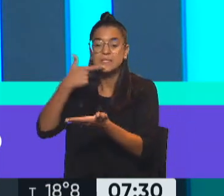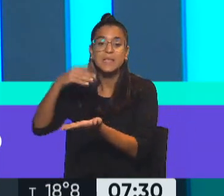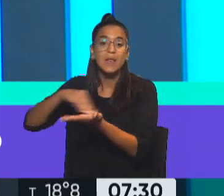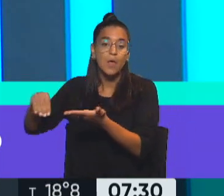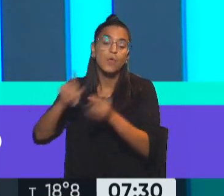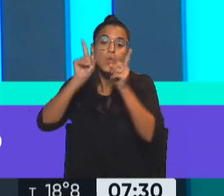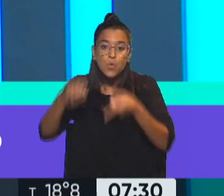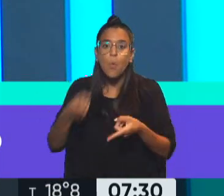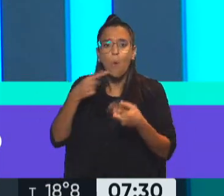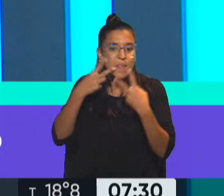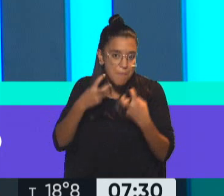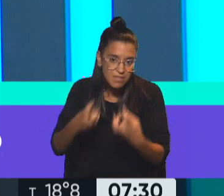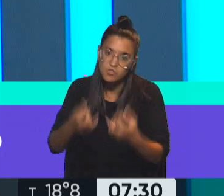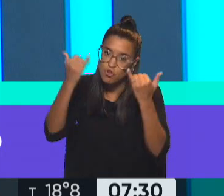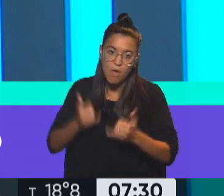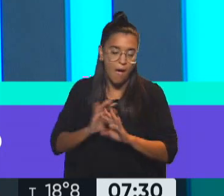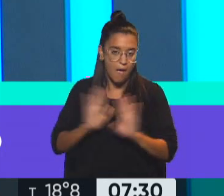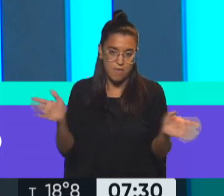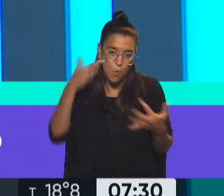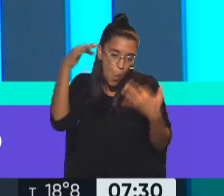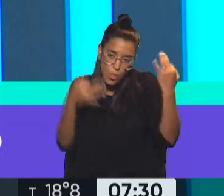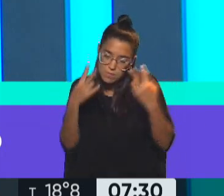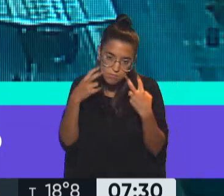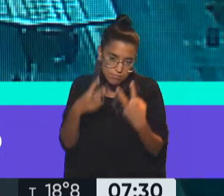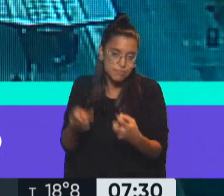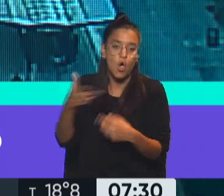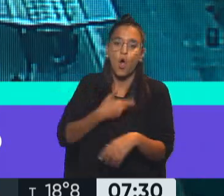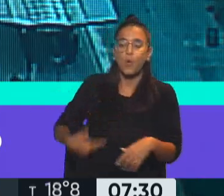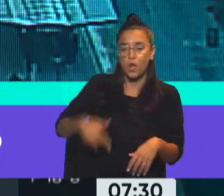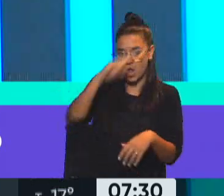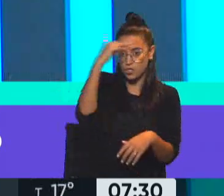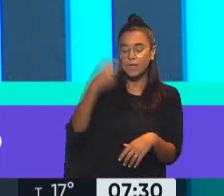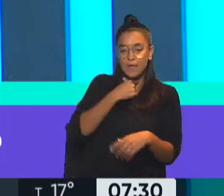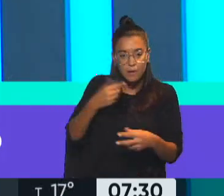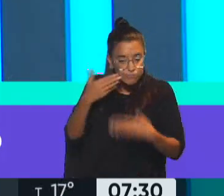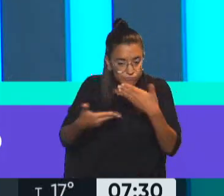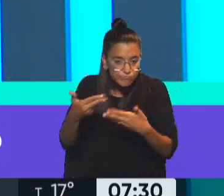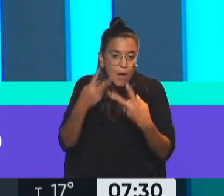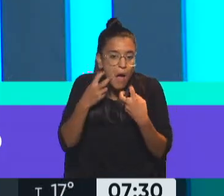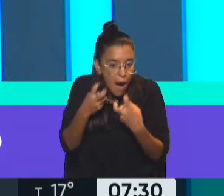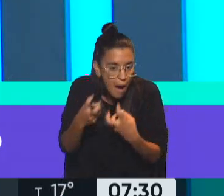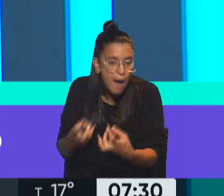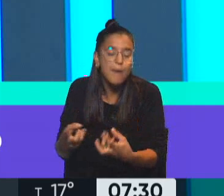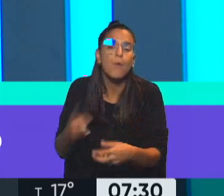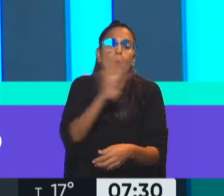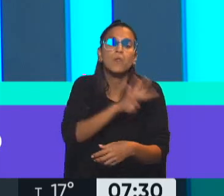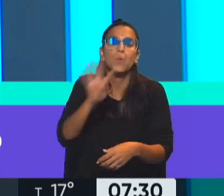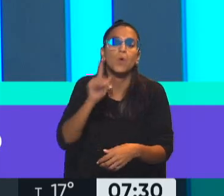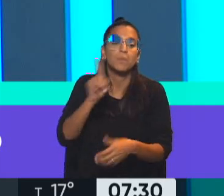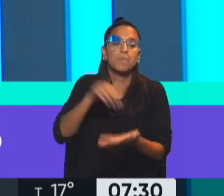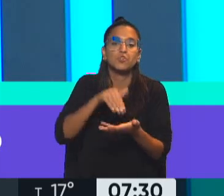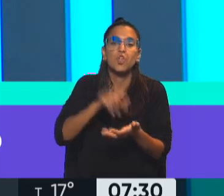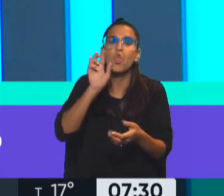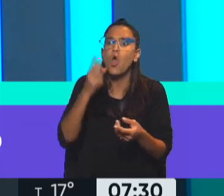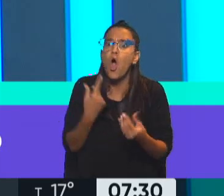querella criminal y la investigación judicial que pretende el gobierno nacional avance sobre el destino de los 44 mil millones de